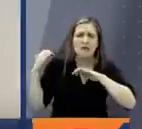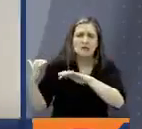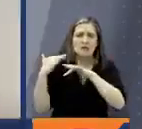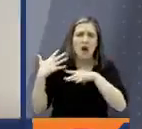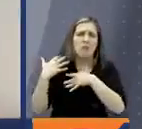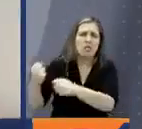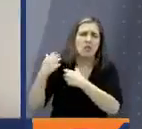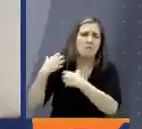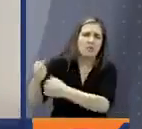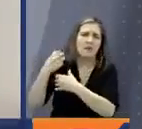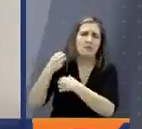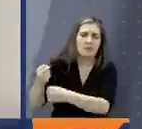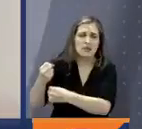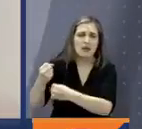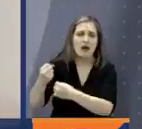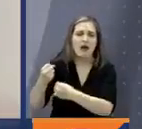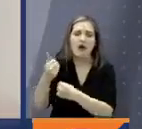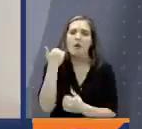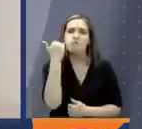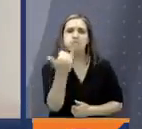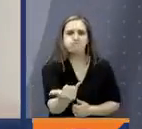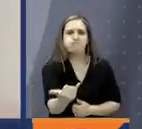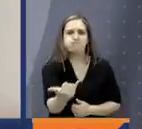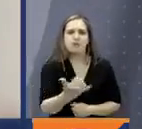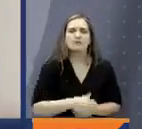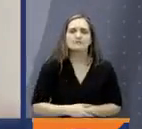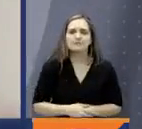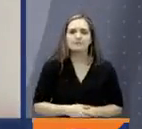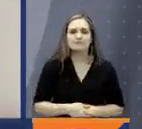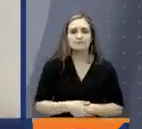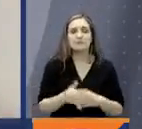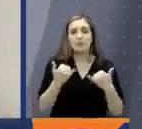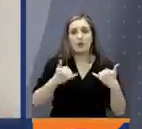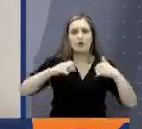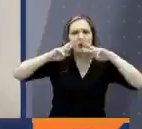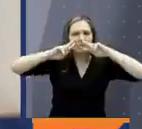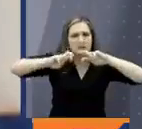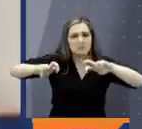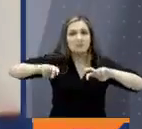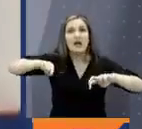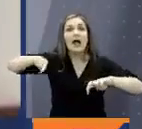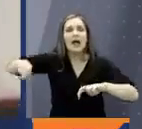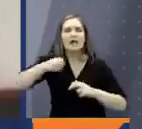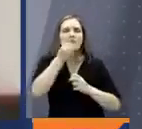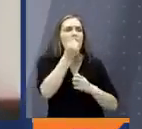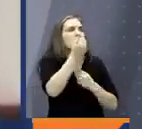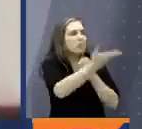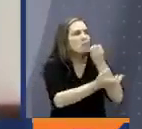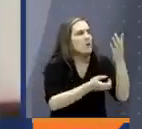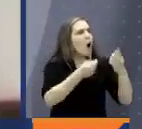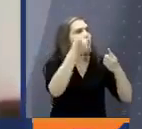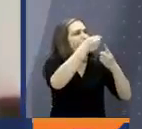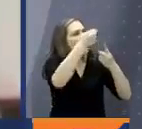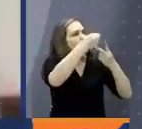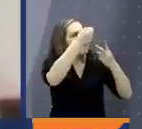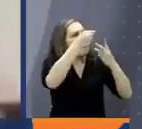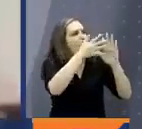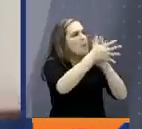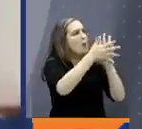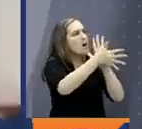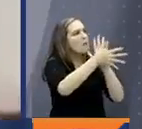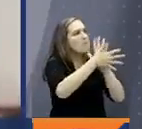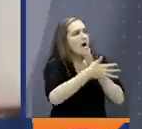algunas indagaciones que vienen haciendo en el marco de los procesos de investigación sobre reclutamiento de personas